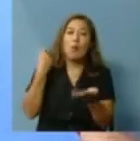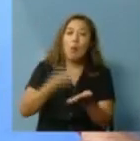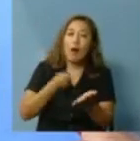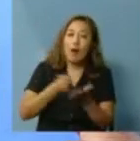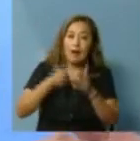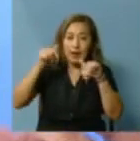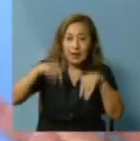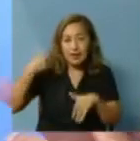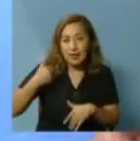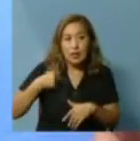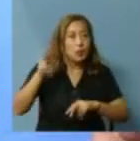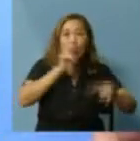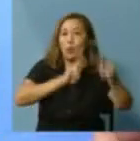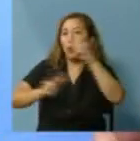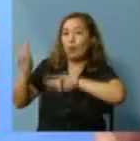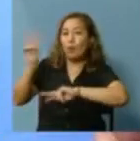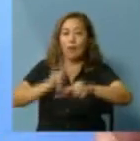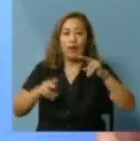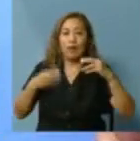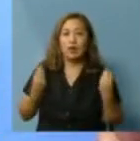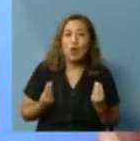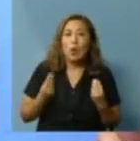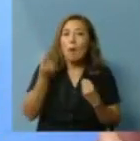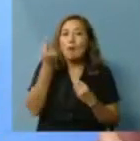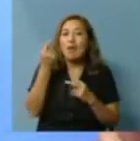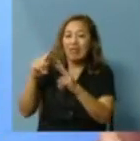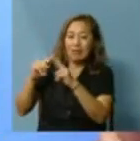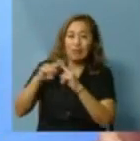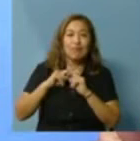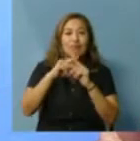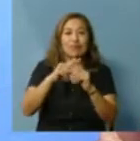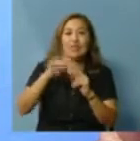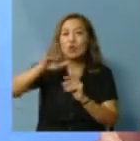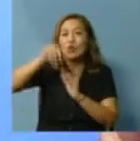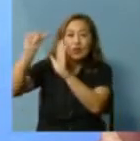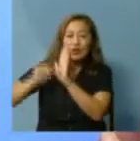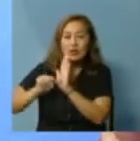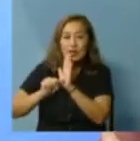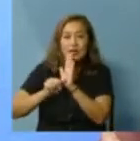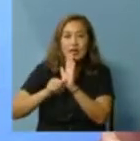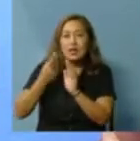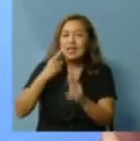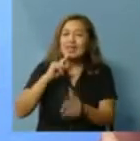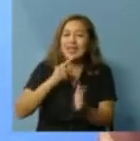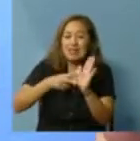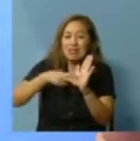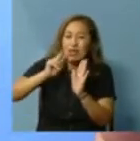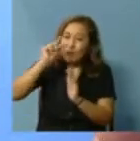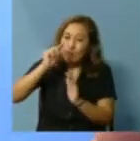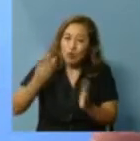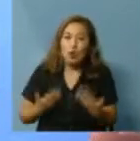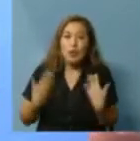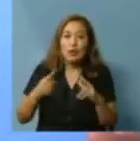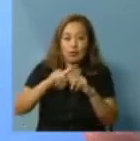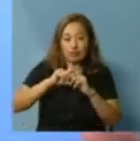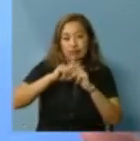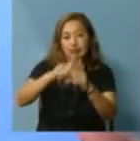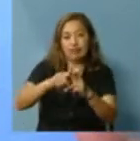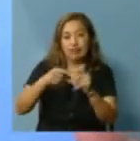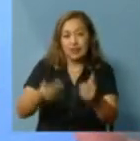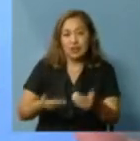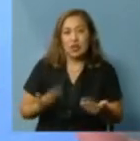hemos salido a buscar este crédito anterior a tasas muy bajas para poder hacer inversiones bueno